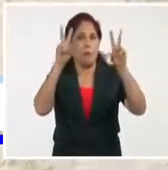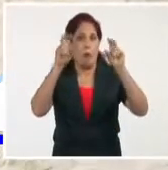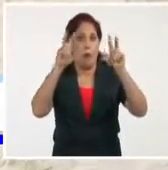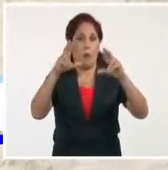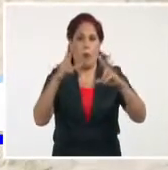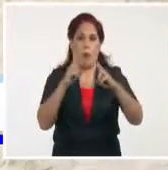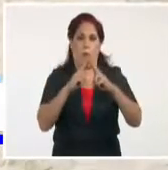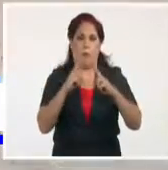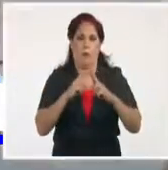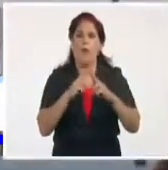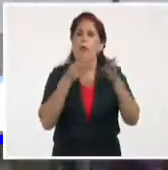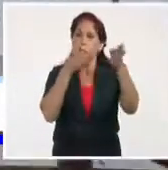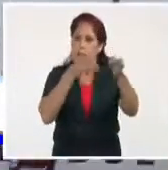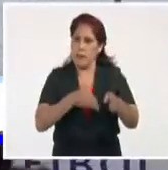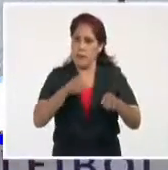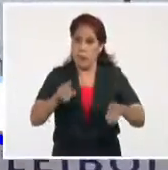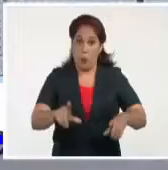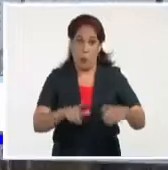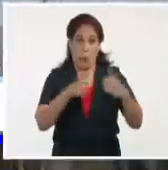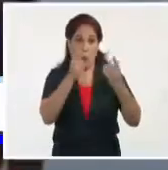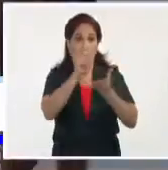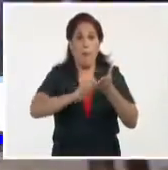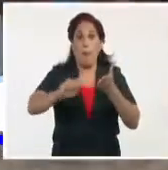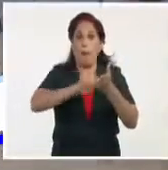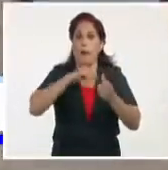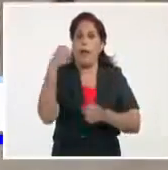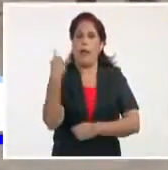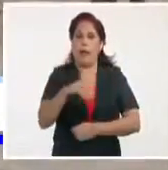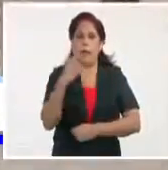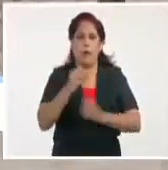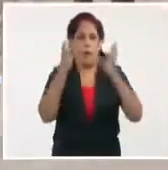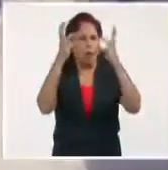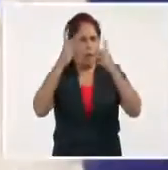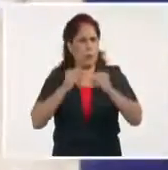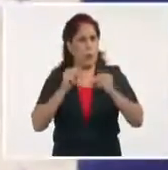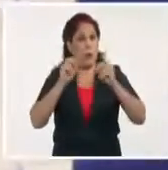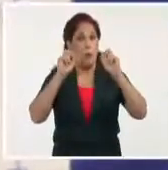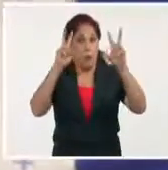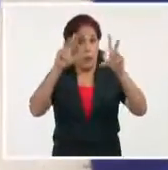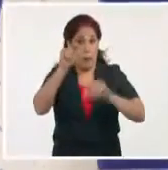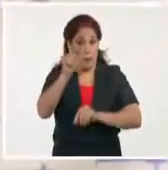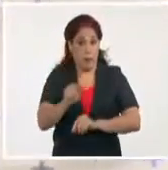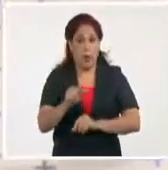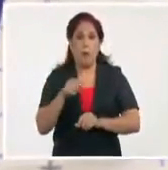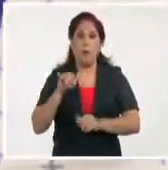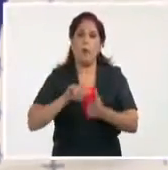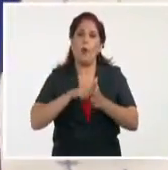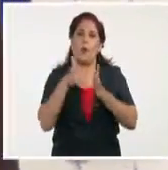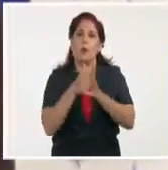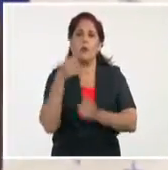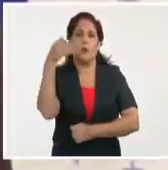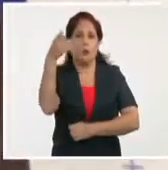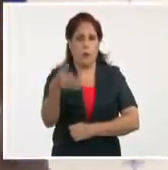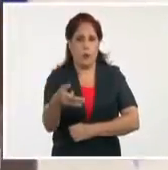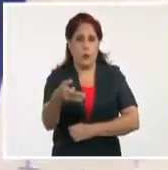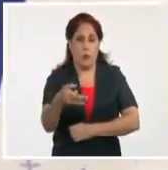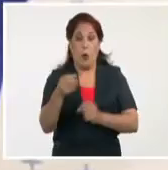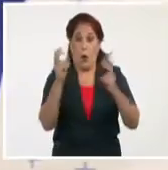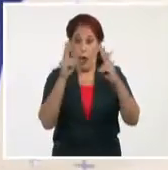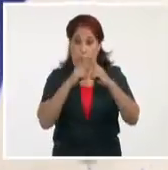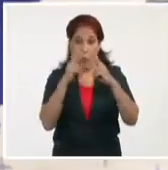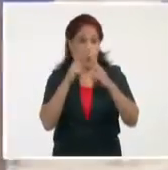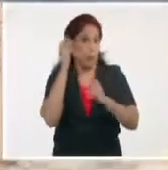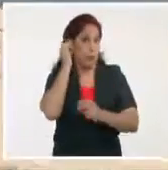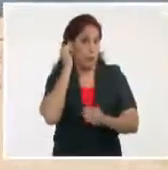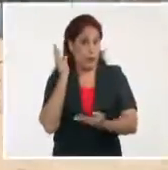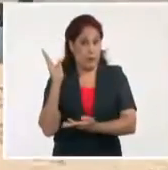4 parámetros. Disciplina, cumplimiento del plan de entrenamiento, resultados deportivos y proyección de futuro. Vale destacar que el binomio formado ahora